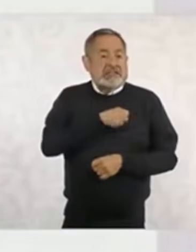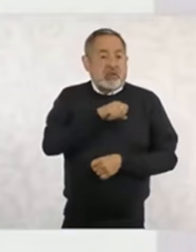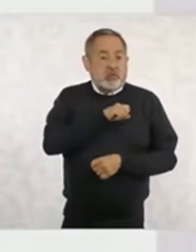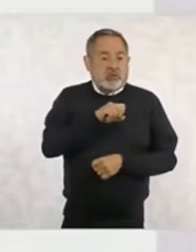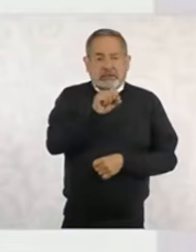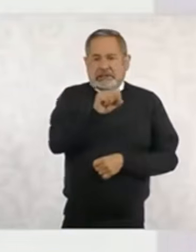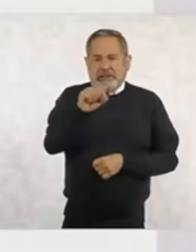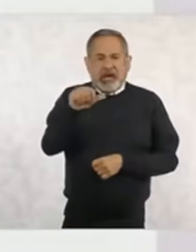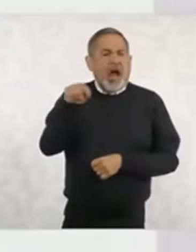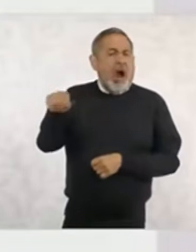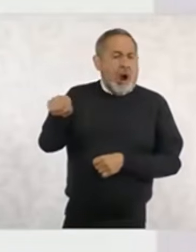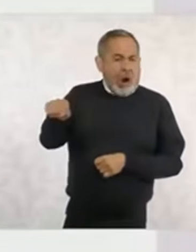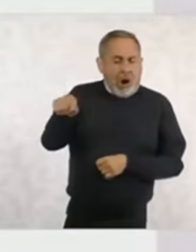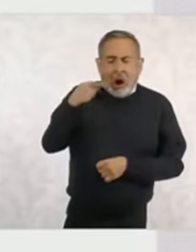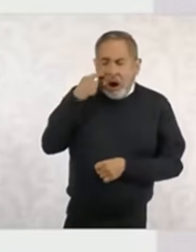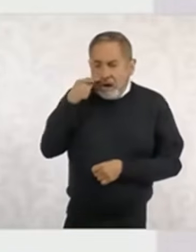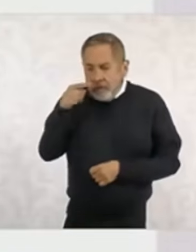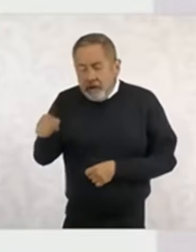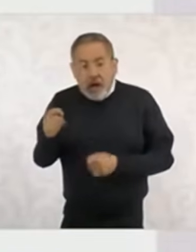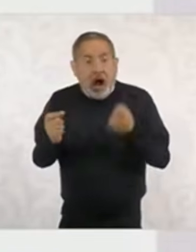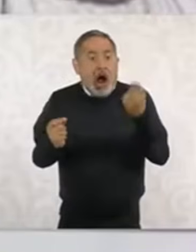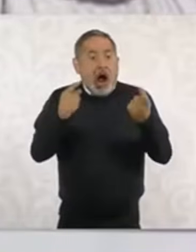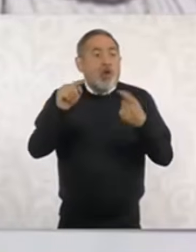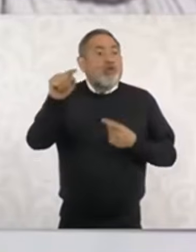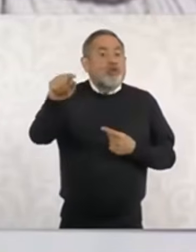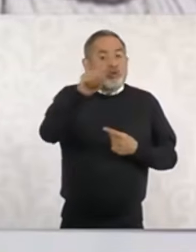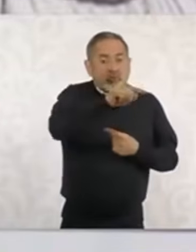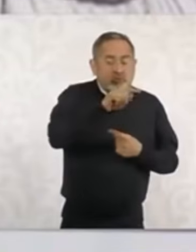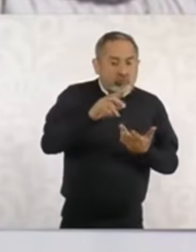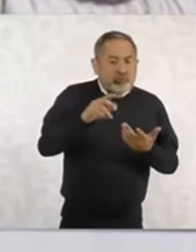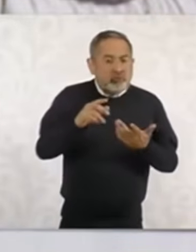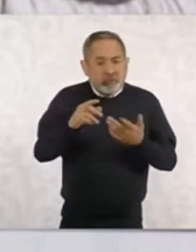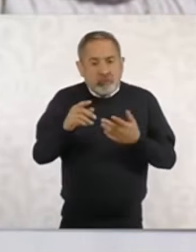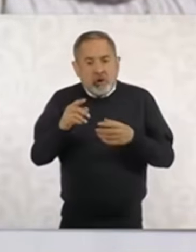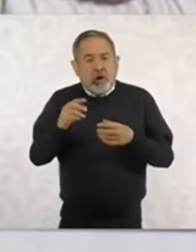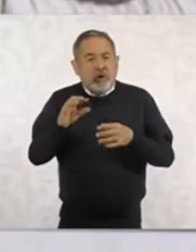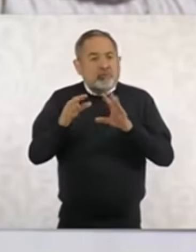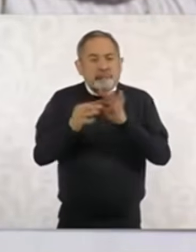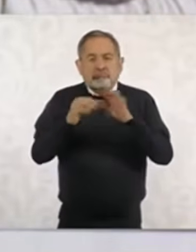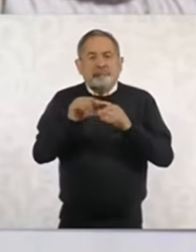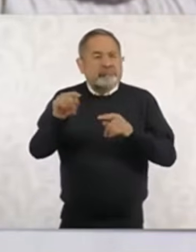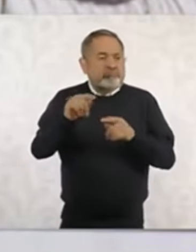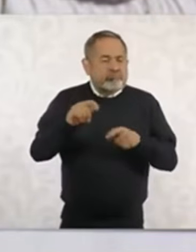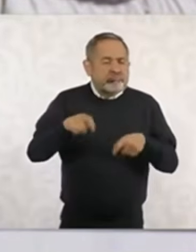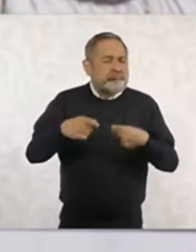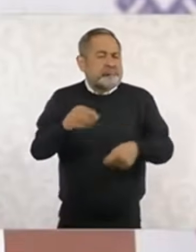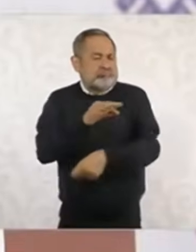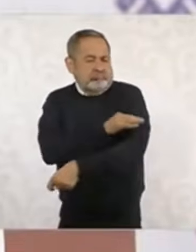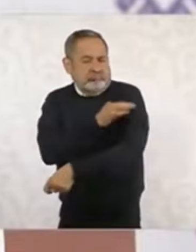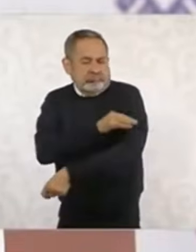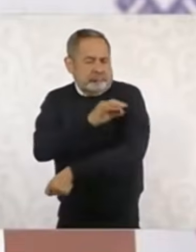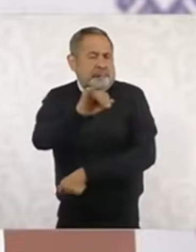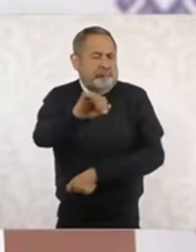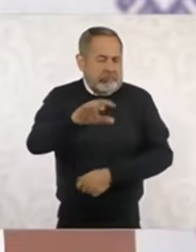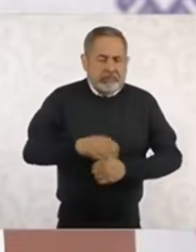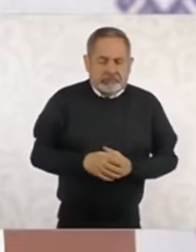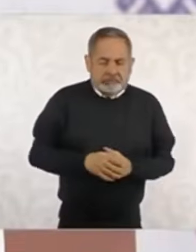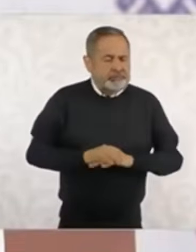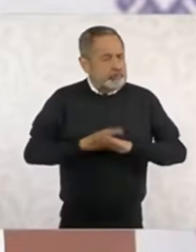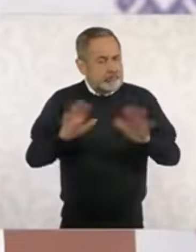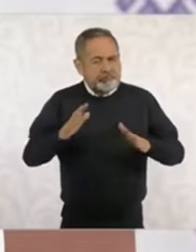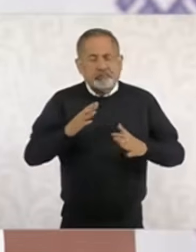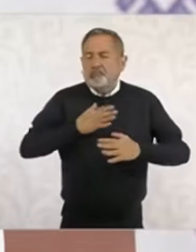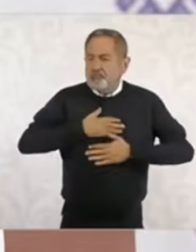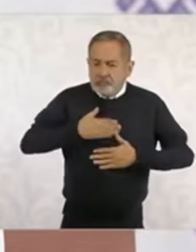estados, porque en algunos lugares se están poniendo, en otros lugares además de los centros de salud. Por lo pronto nosotros garantizamos que